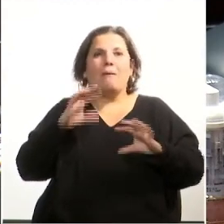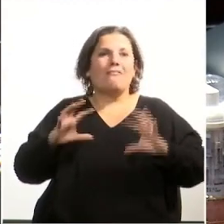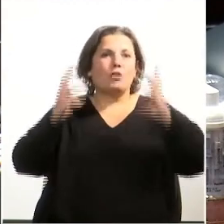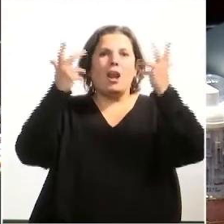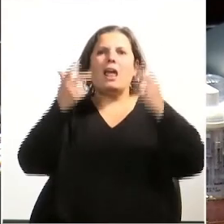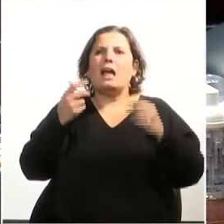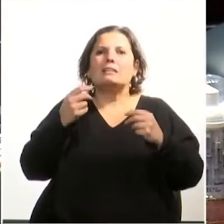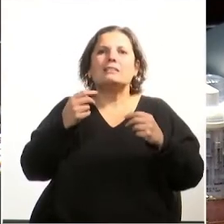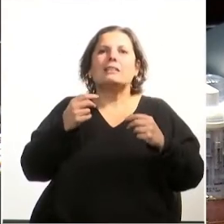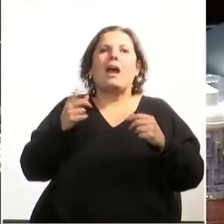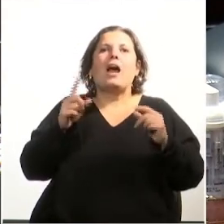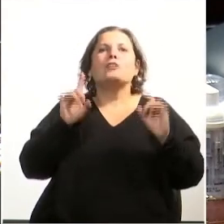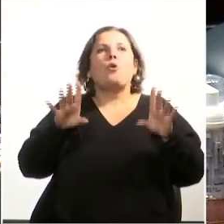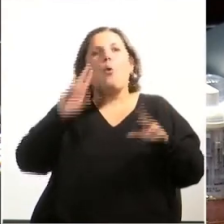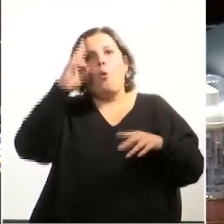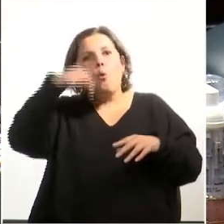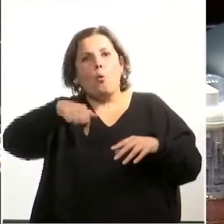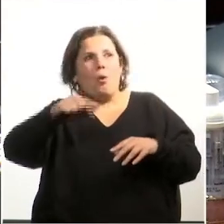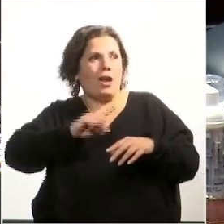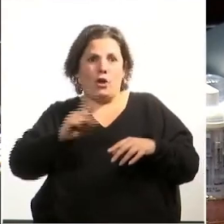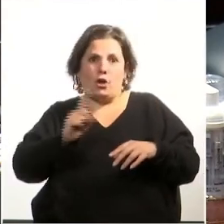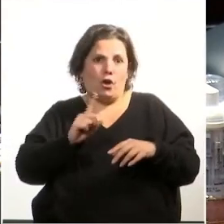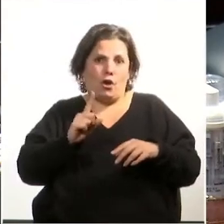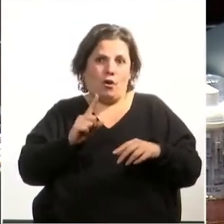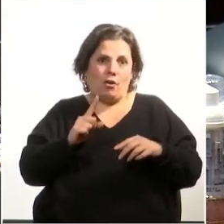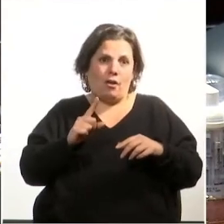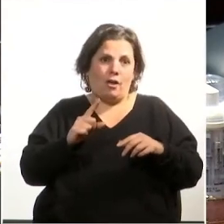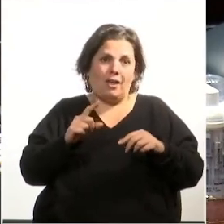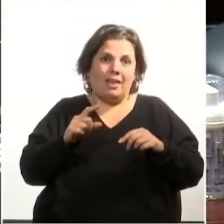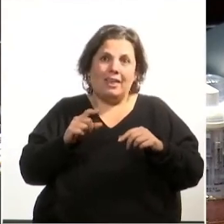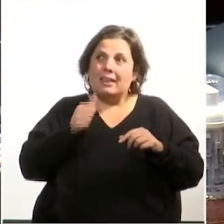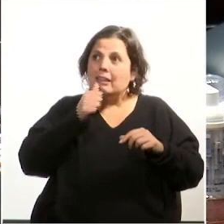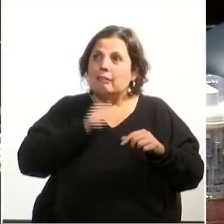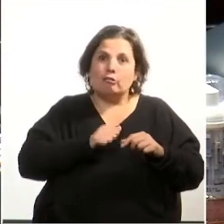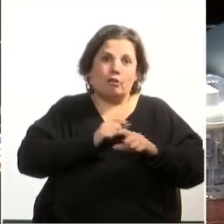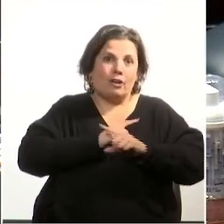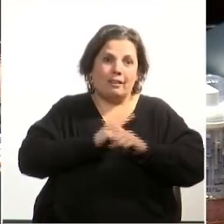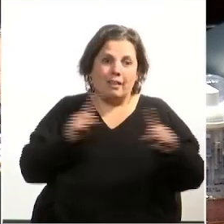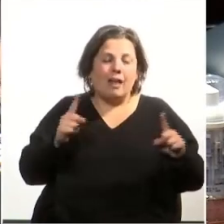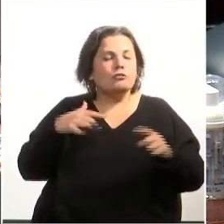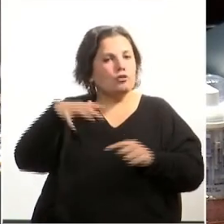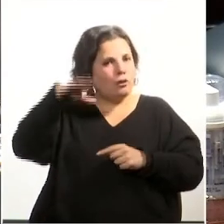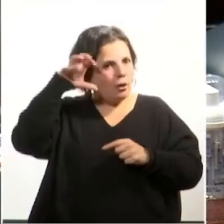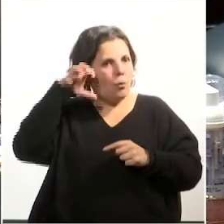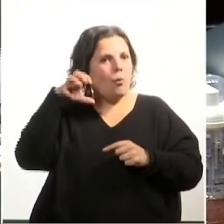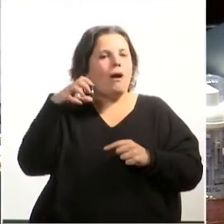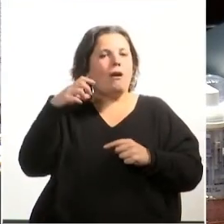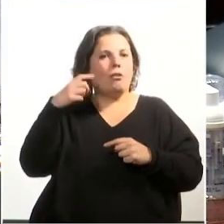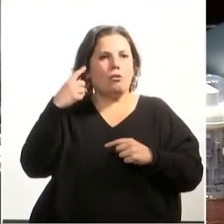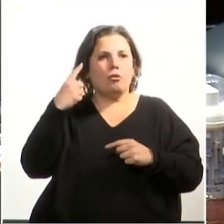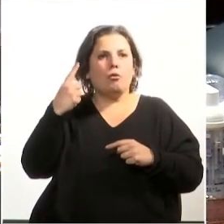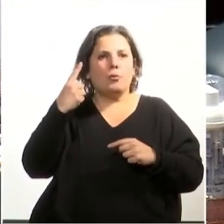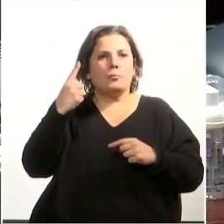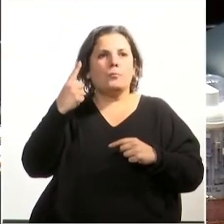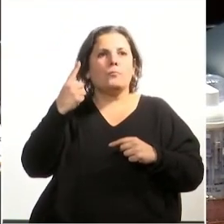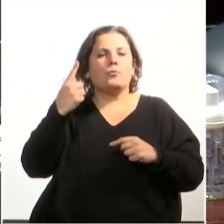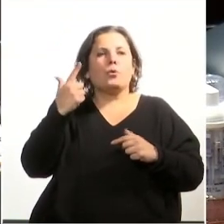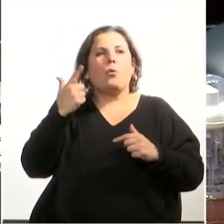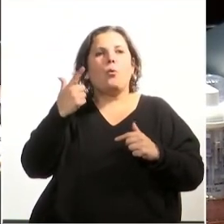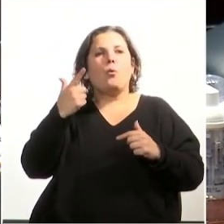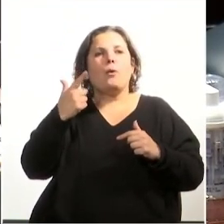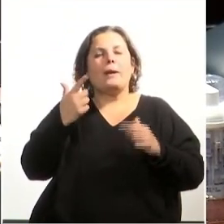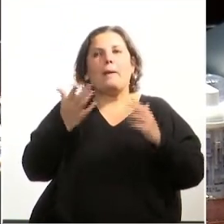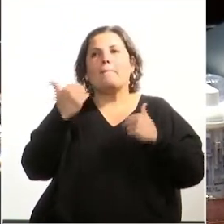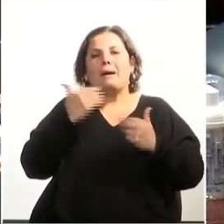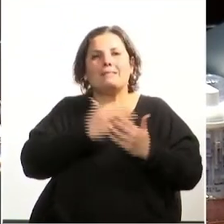violencia es un problema al que no escapa el Uruguay, no lo escapa en toda su historia. Yo recuerdo que una de las lecturas